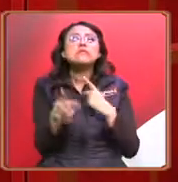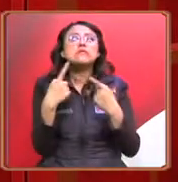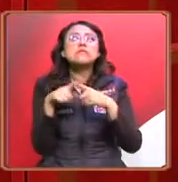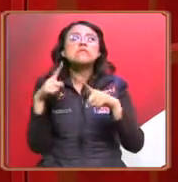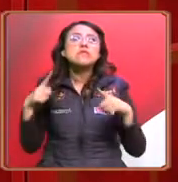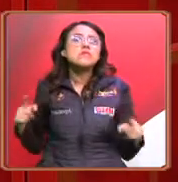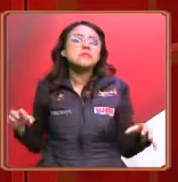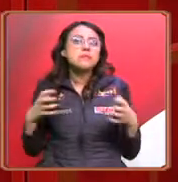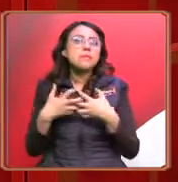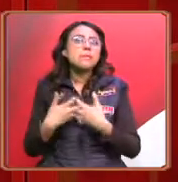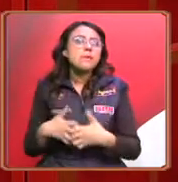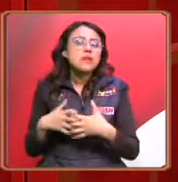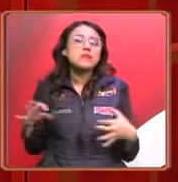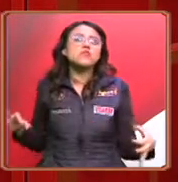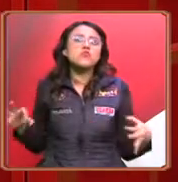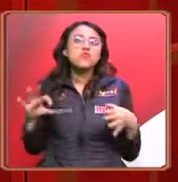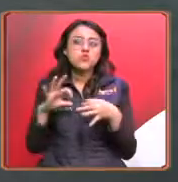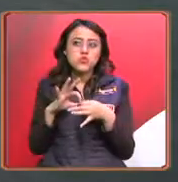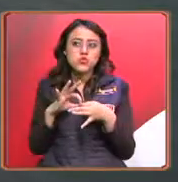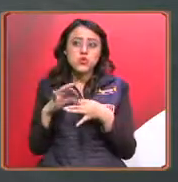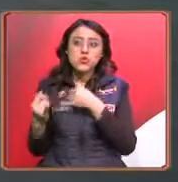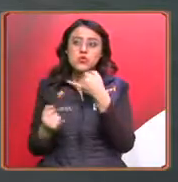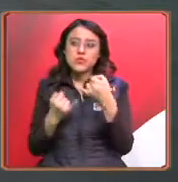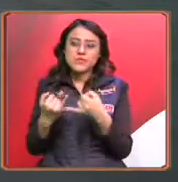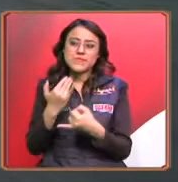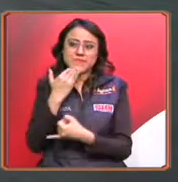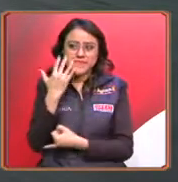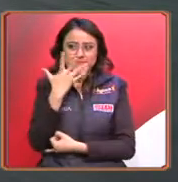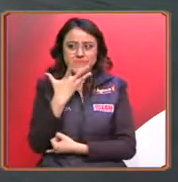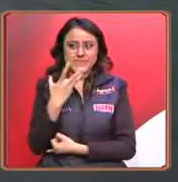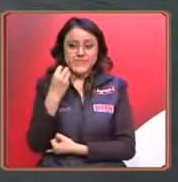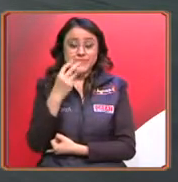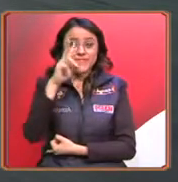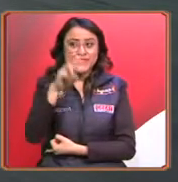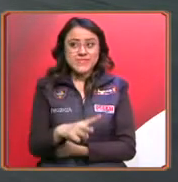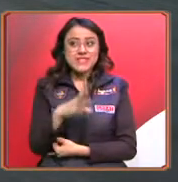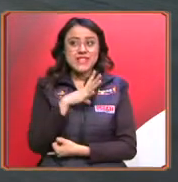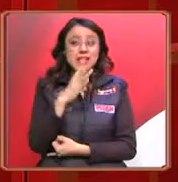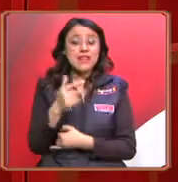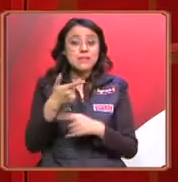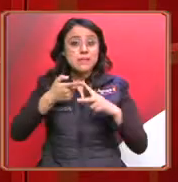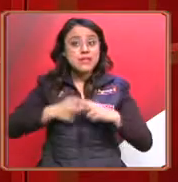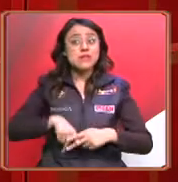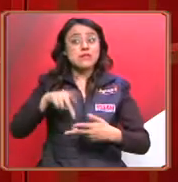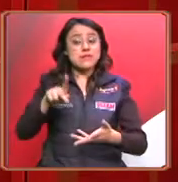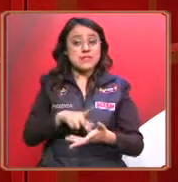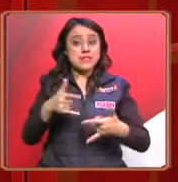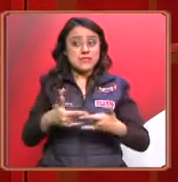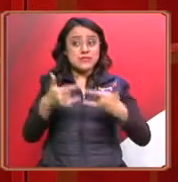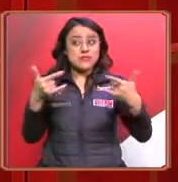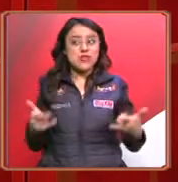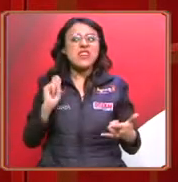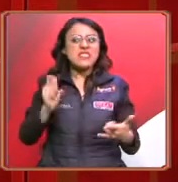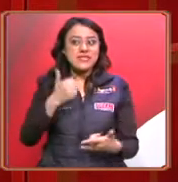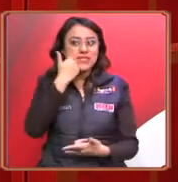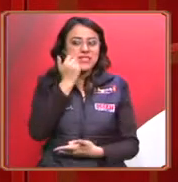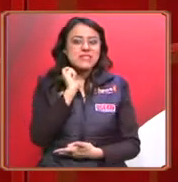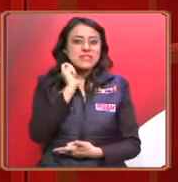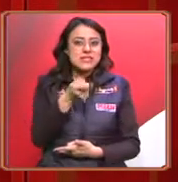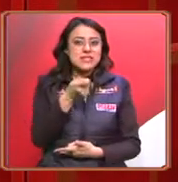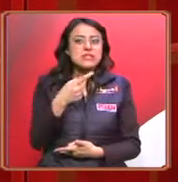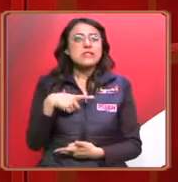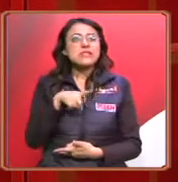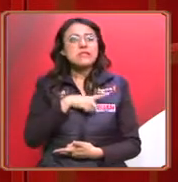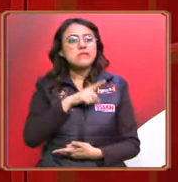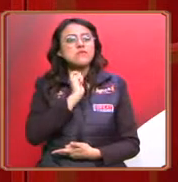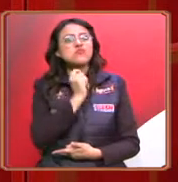empresas que se unen, todos estos aliados de la campaña Juguetón Jefe, y que con esta historia, el revivir esta historia, lo que queremos es precisamente,